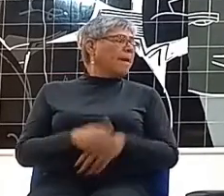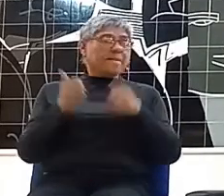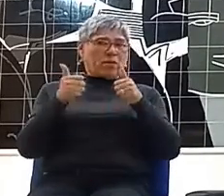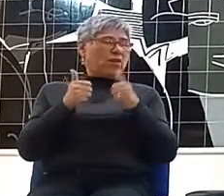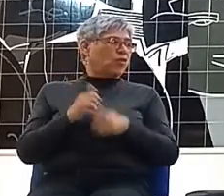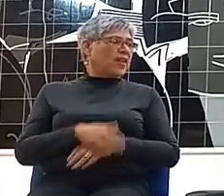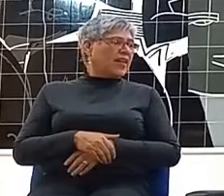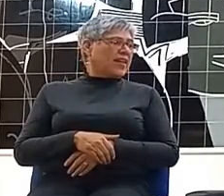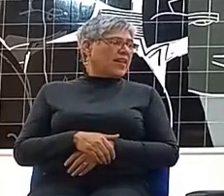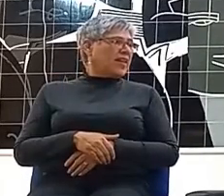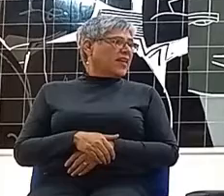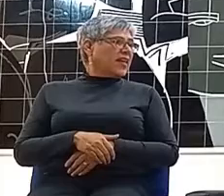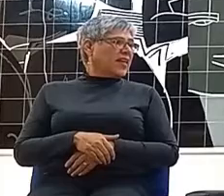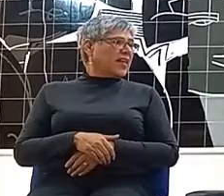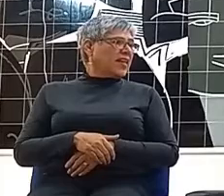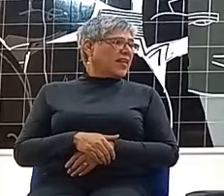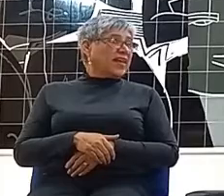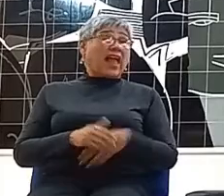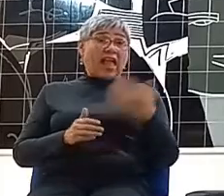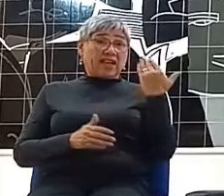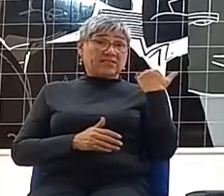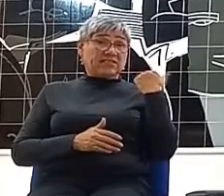Bueno,